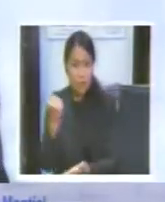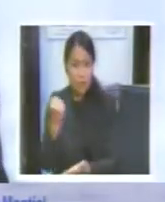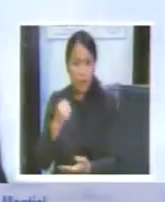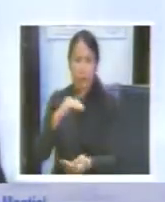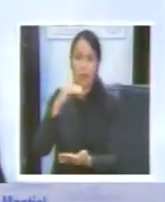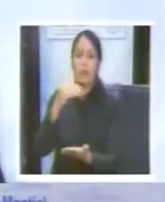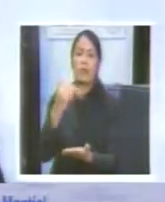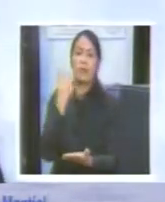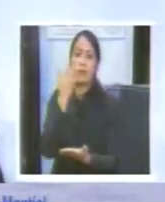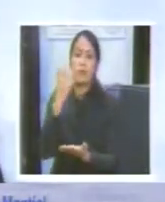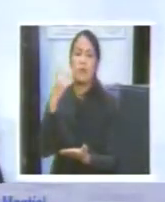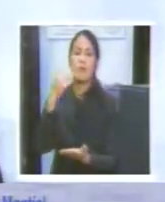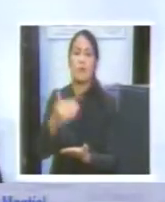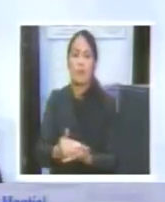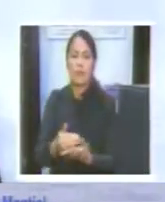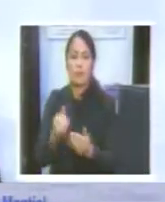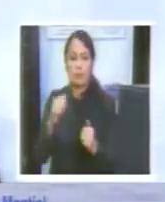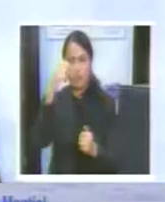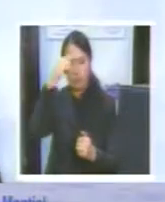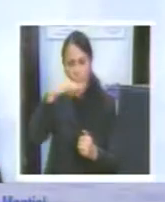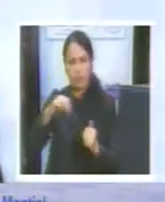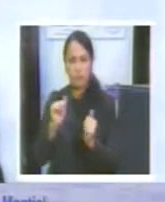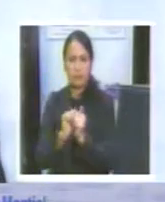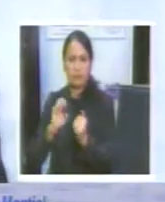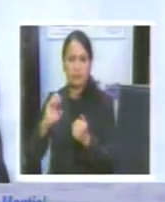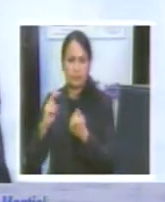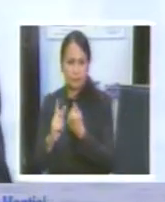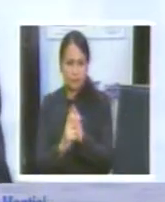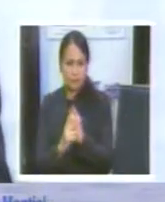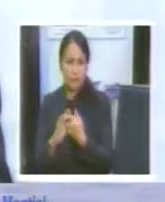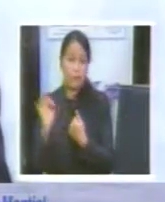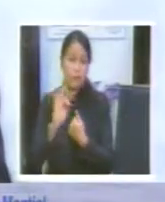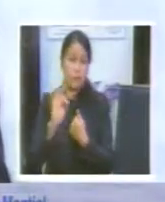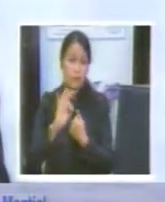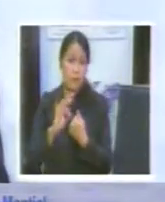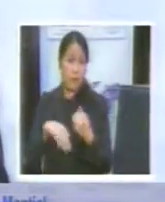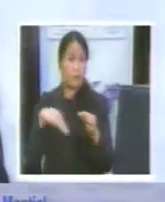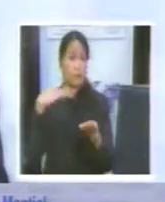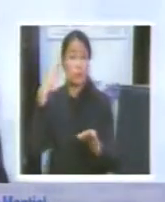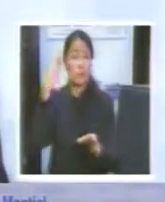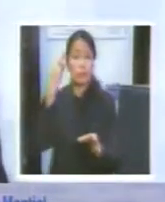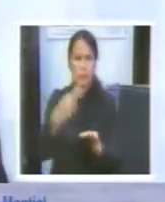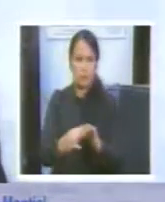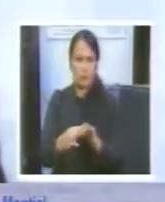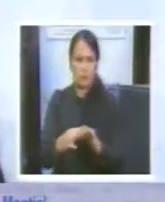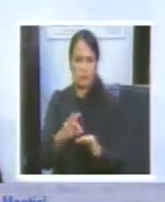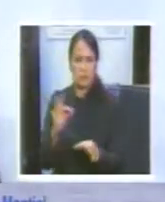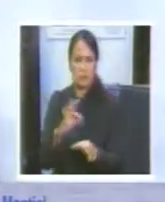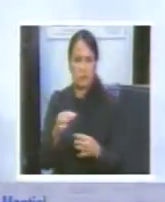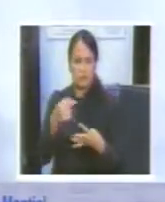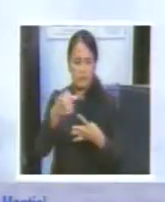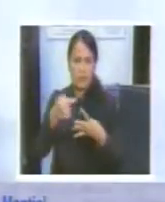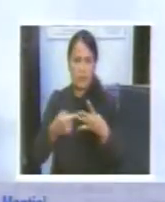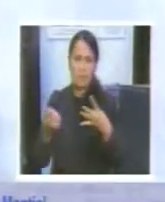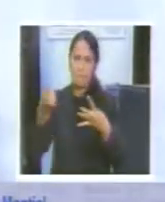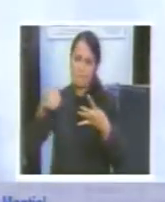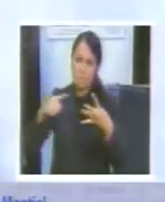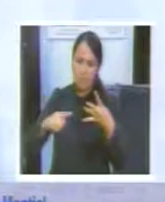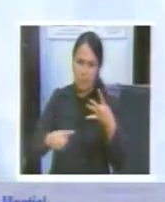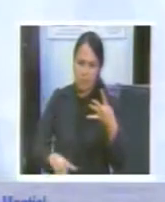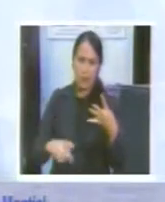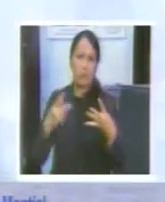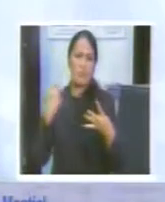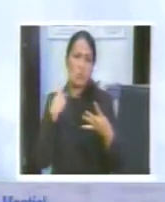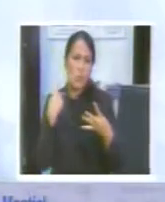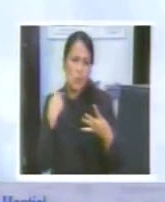del acuerdo global entre México y la Unión Europea, a fin de que este no estuviera sujeto a los imperativos de los tiempos